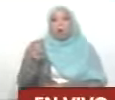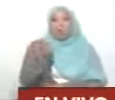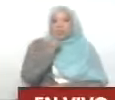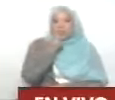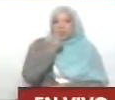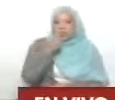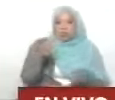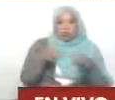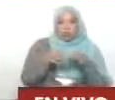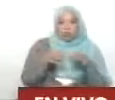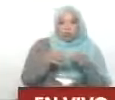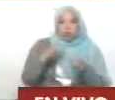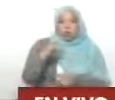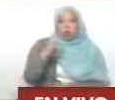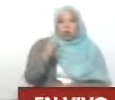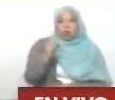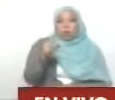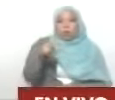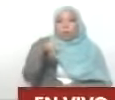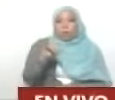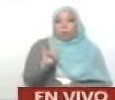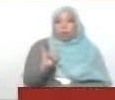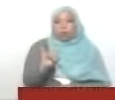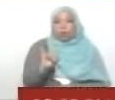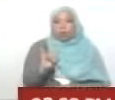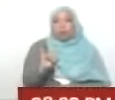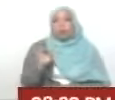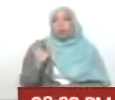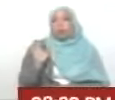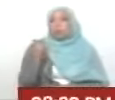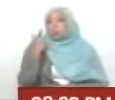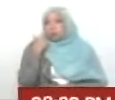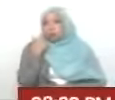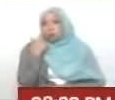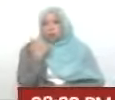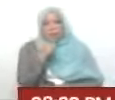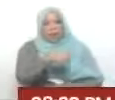Hablar de ustedes, Brito, y te lo digo así porque no te veo en la calle.